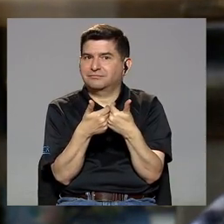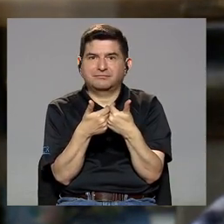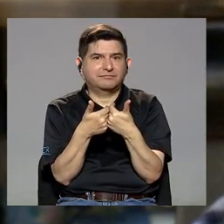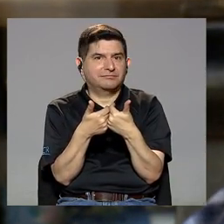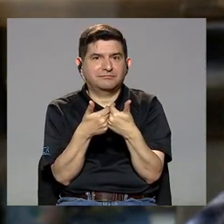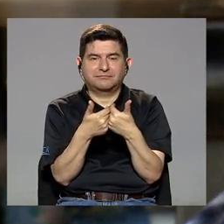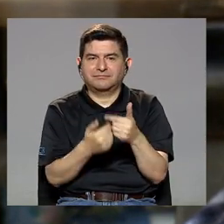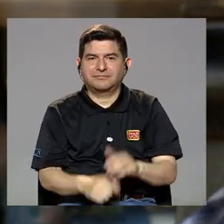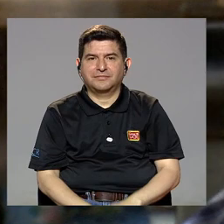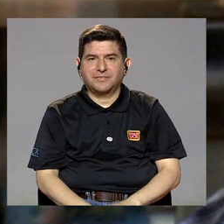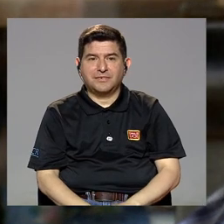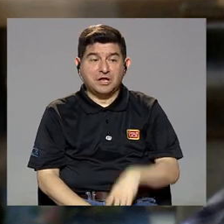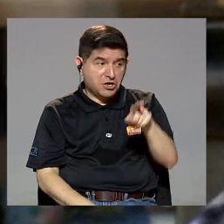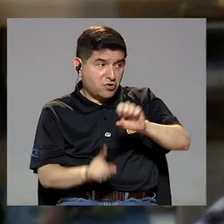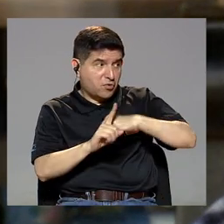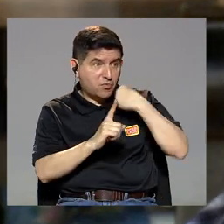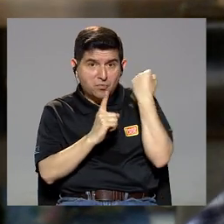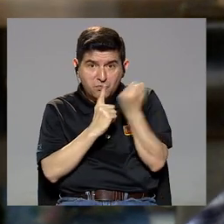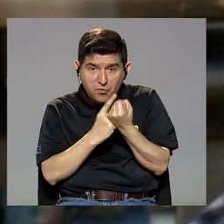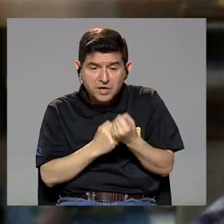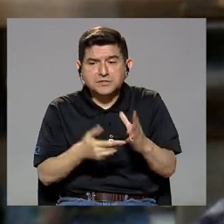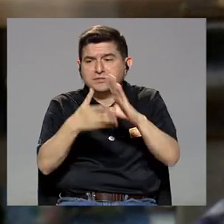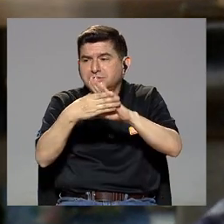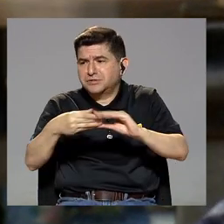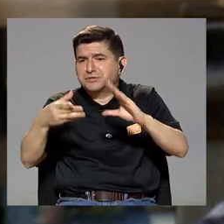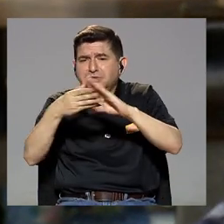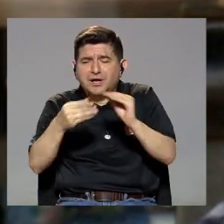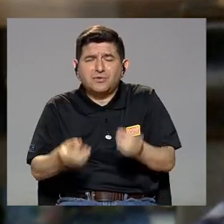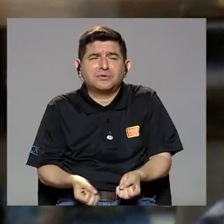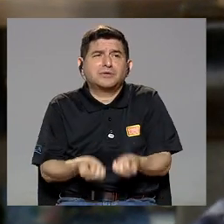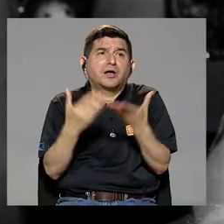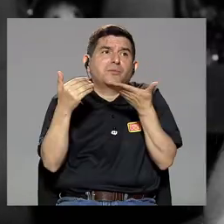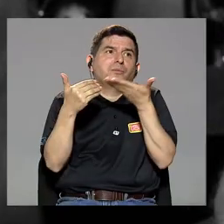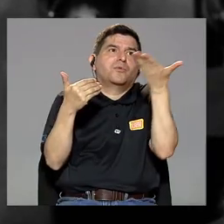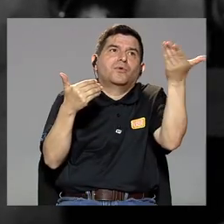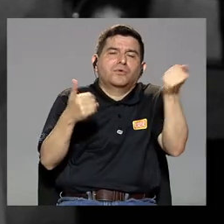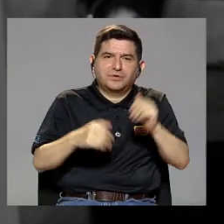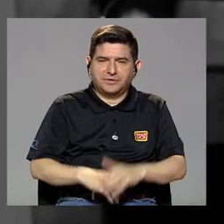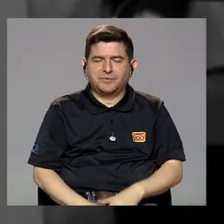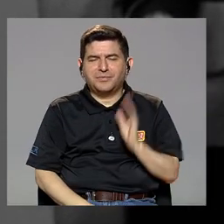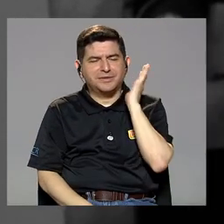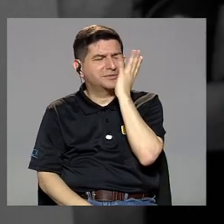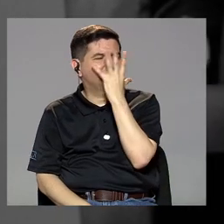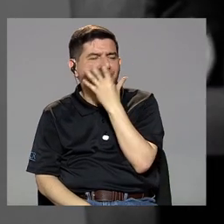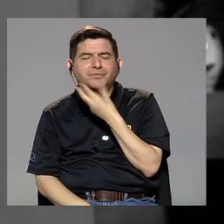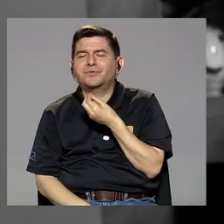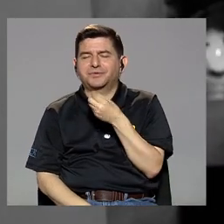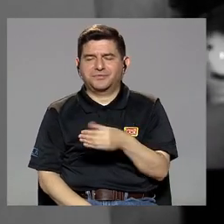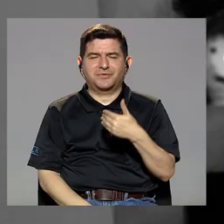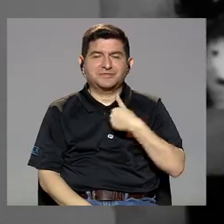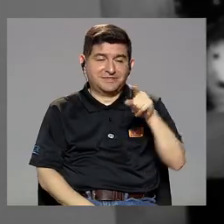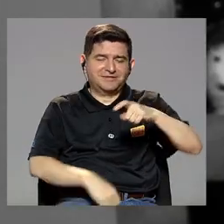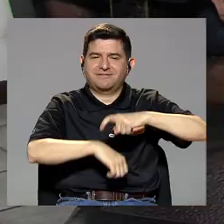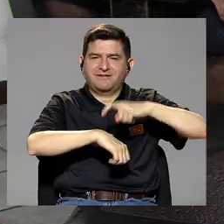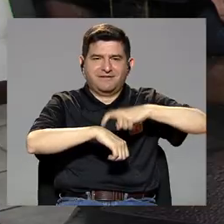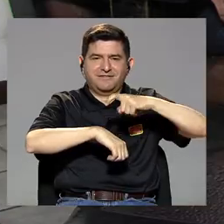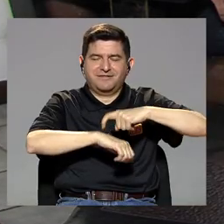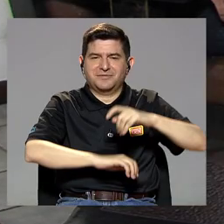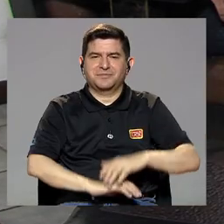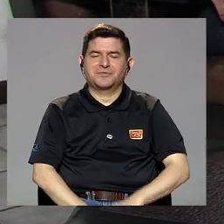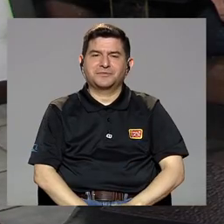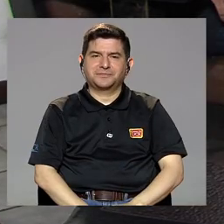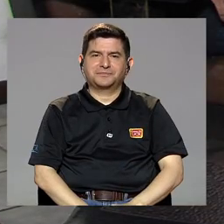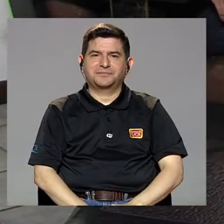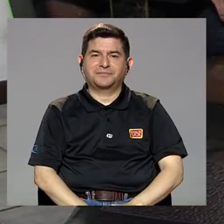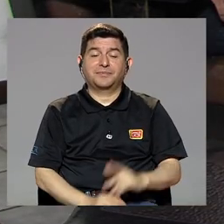como eso y podemos contar muchas muchas cosas hermosas que hubo en ese tiempo sirva